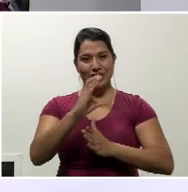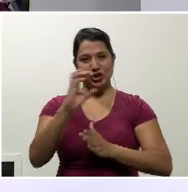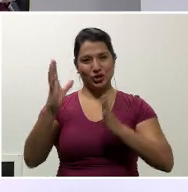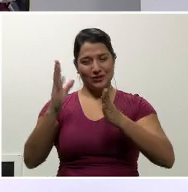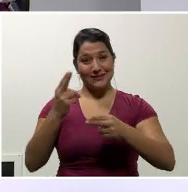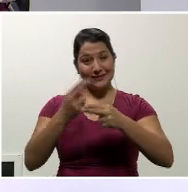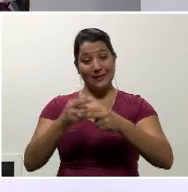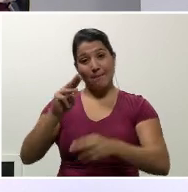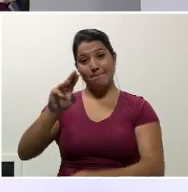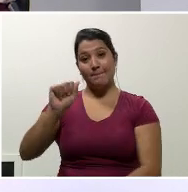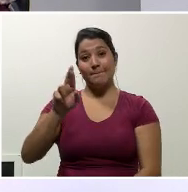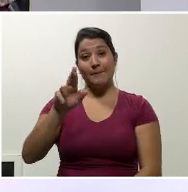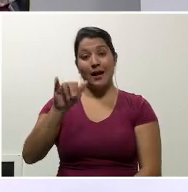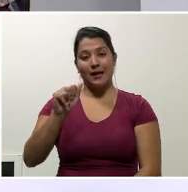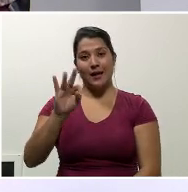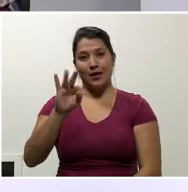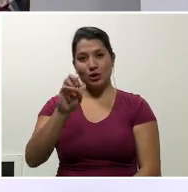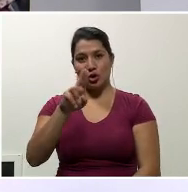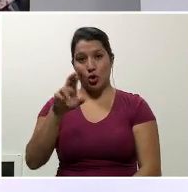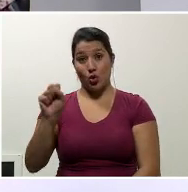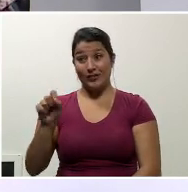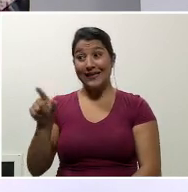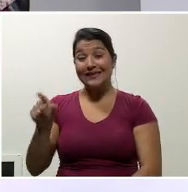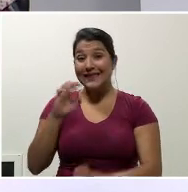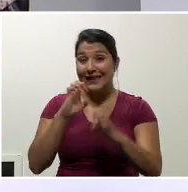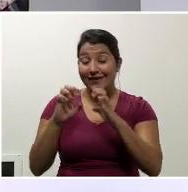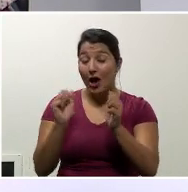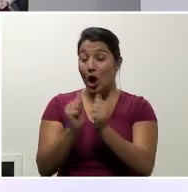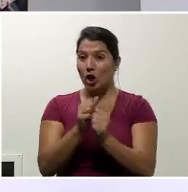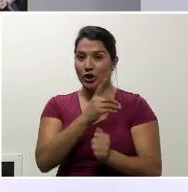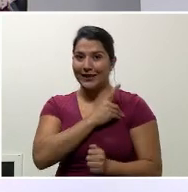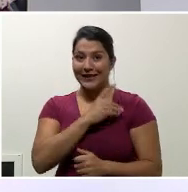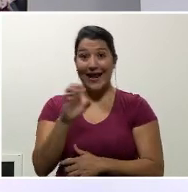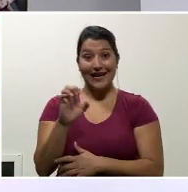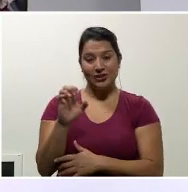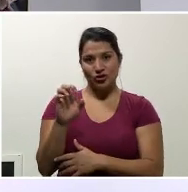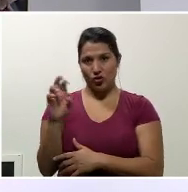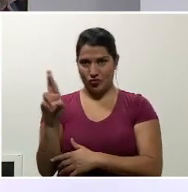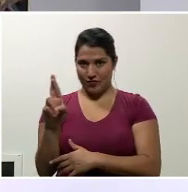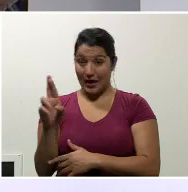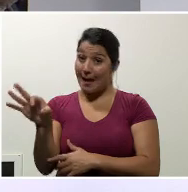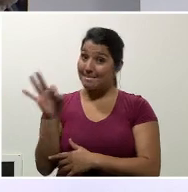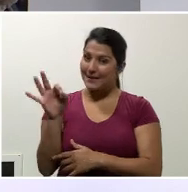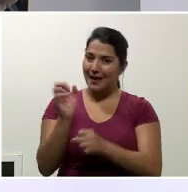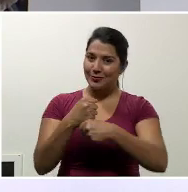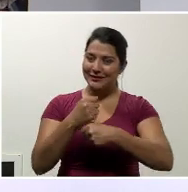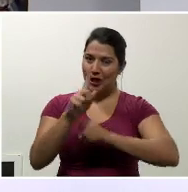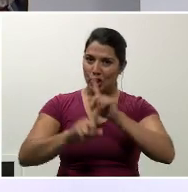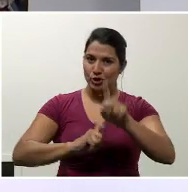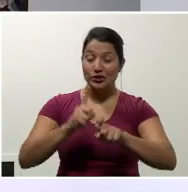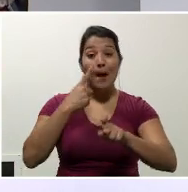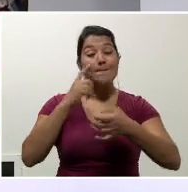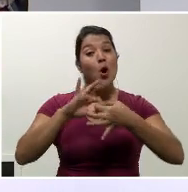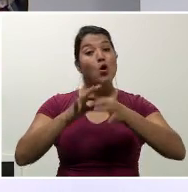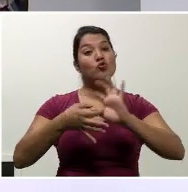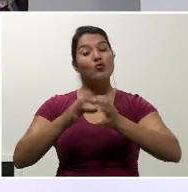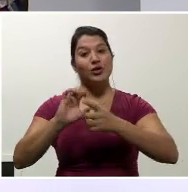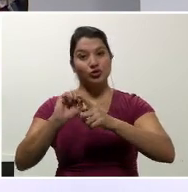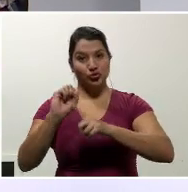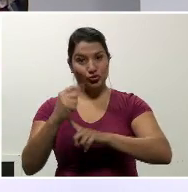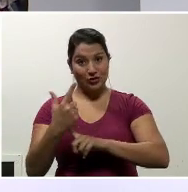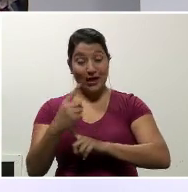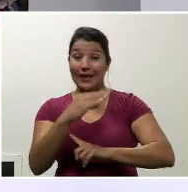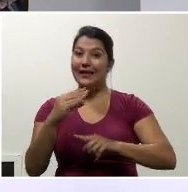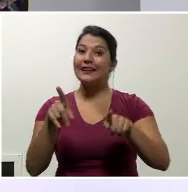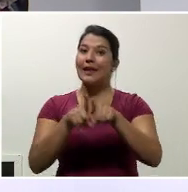María Torres, quien estará en entrevista con nuestro director Ernesto Rivera. Lo invitamos a hacer sus consultas mediante nuestras redes